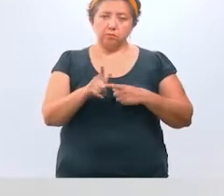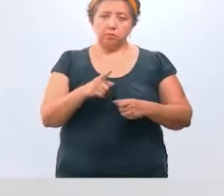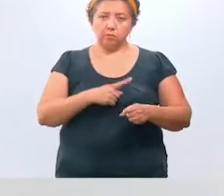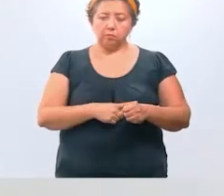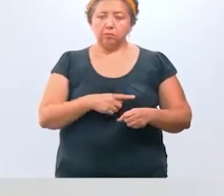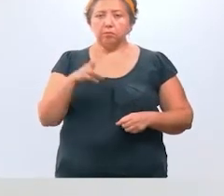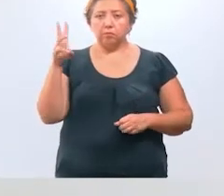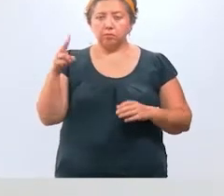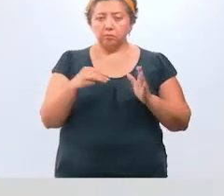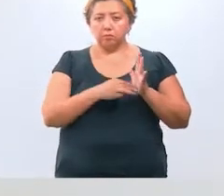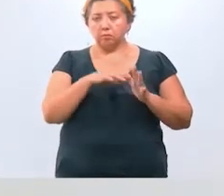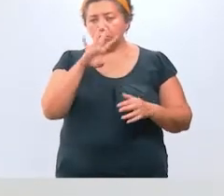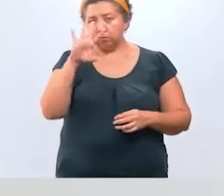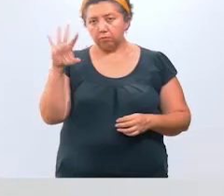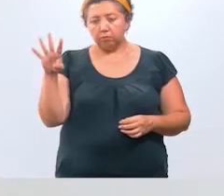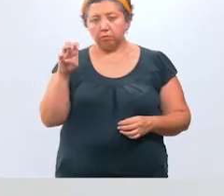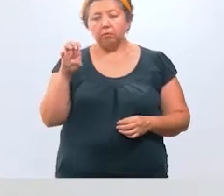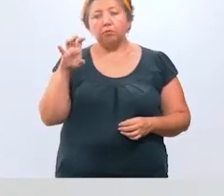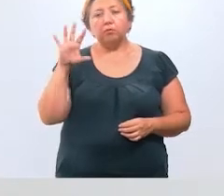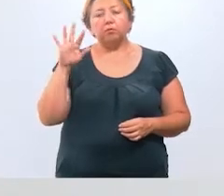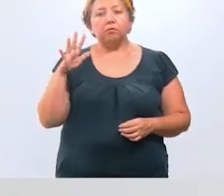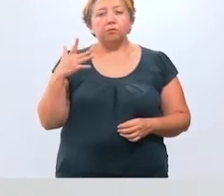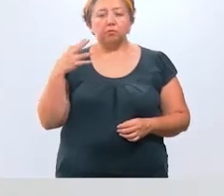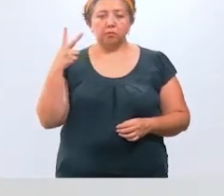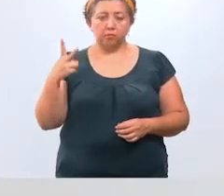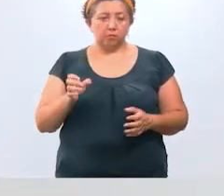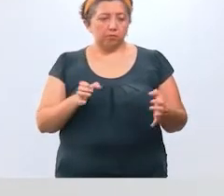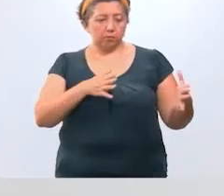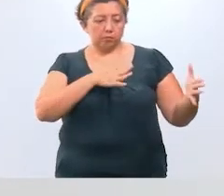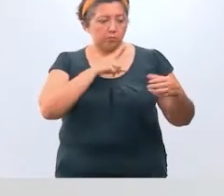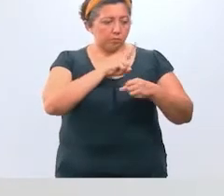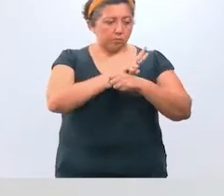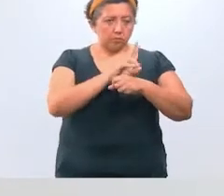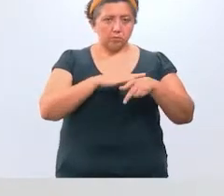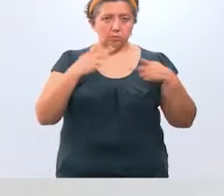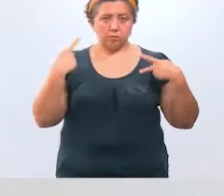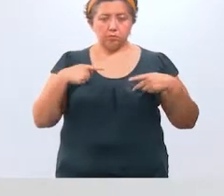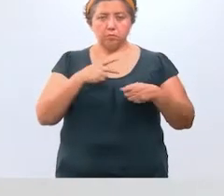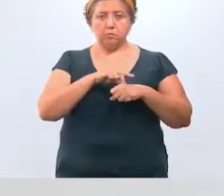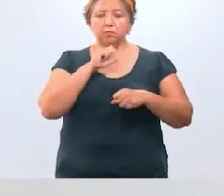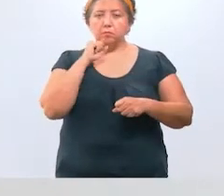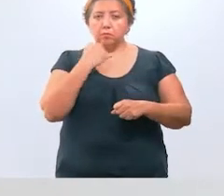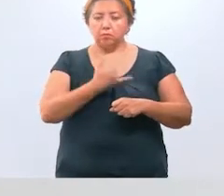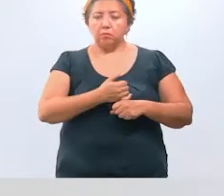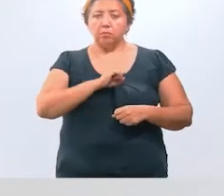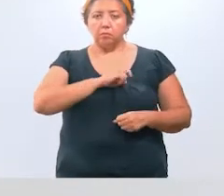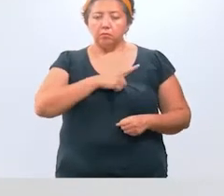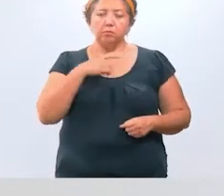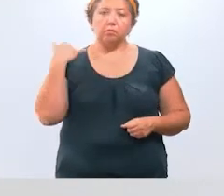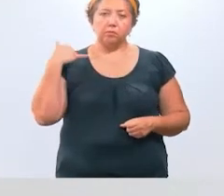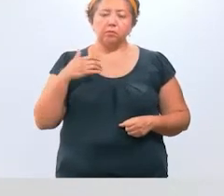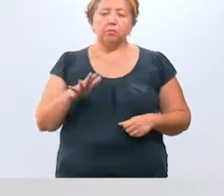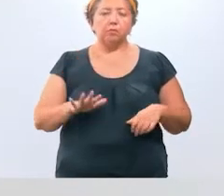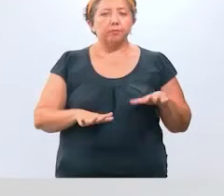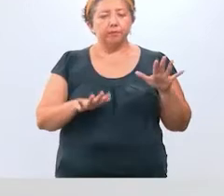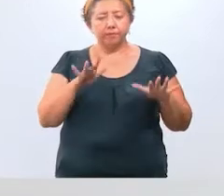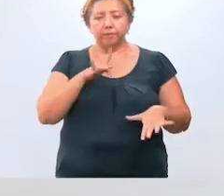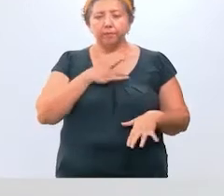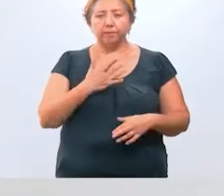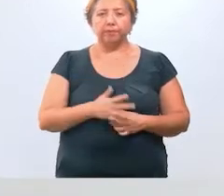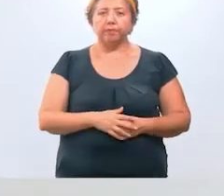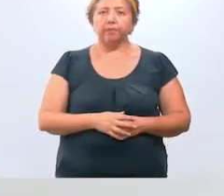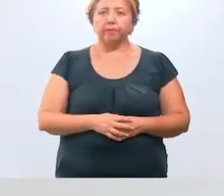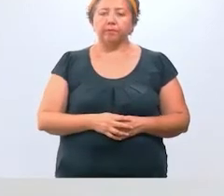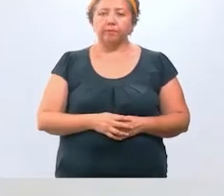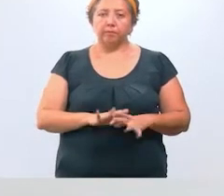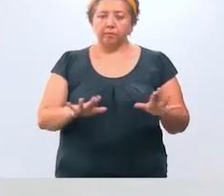activos, 2.452 están estables, aislados, monitoreados por personal médico de la Secretaría de Salud. Presentan